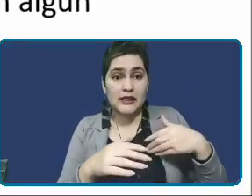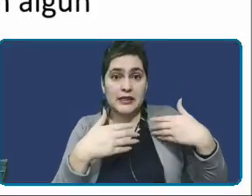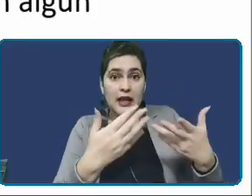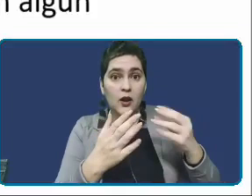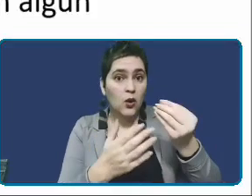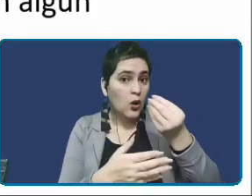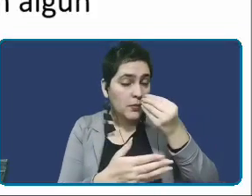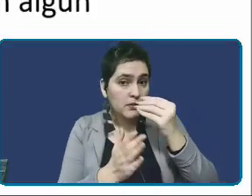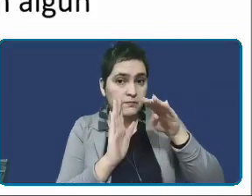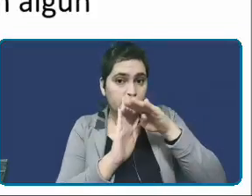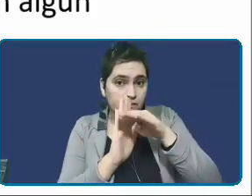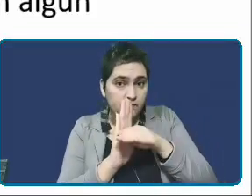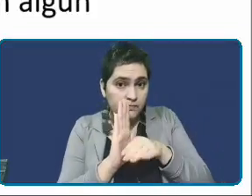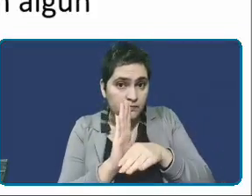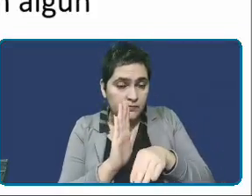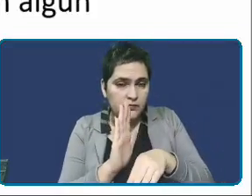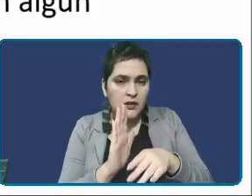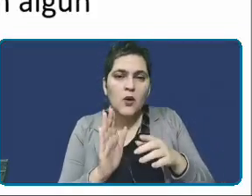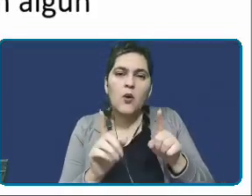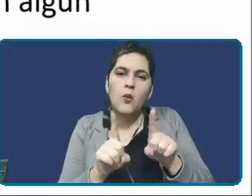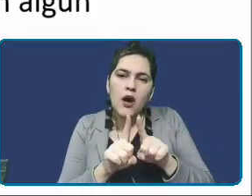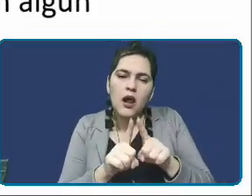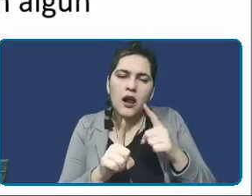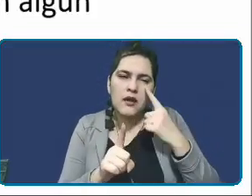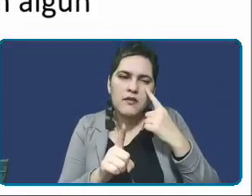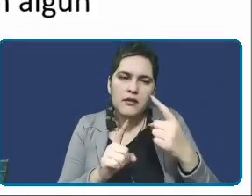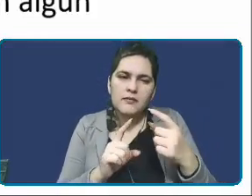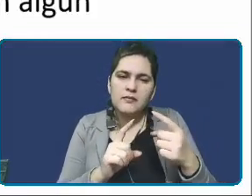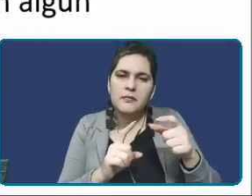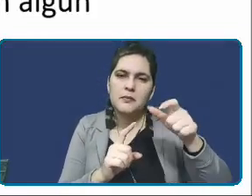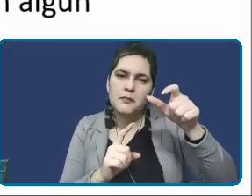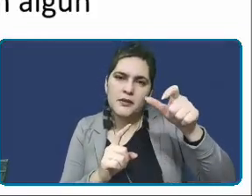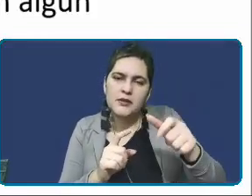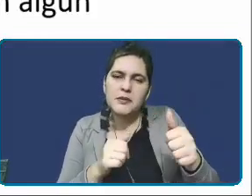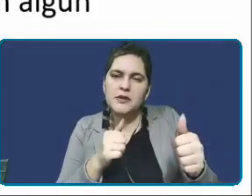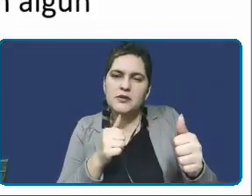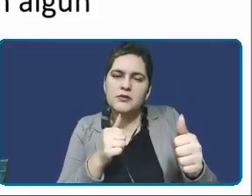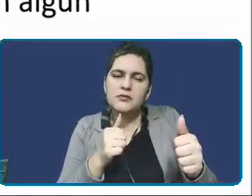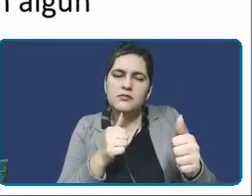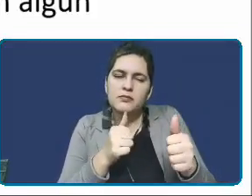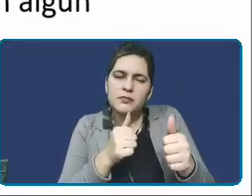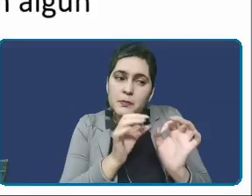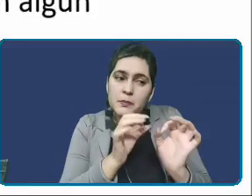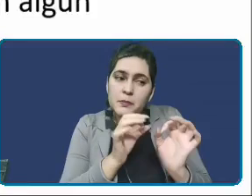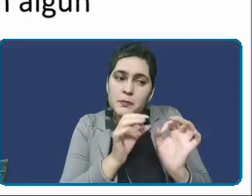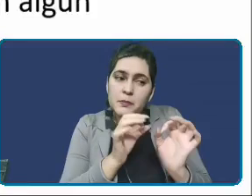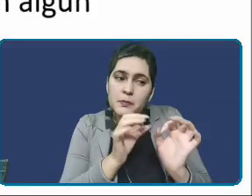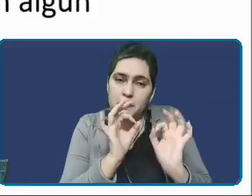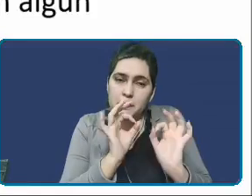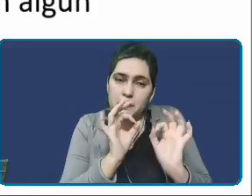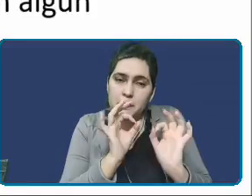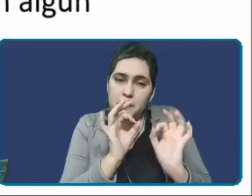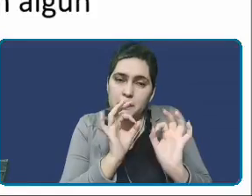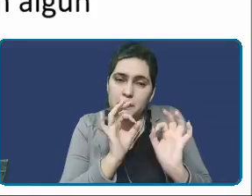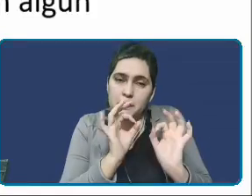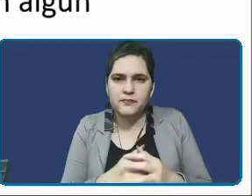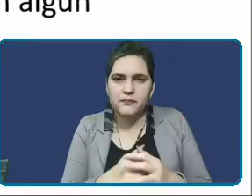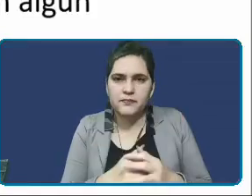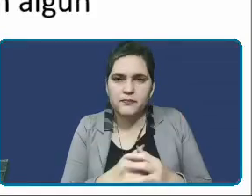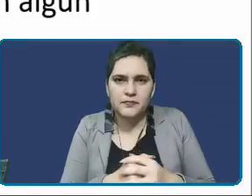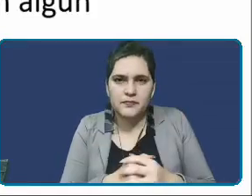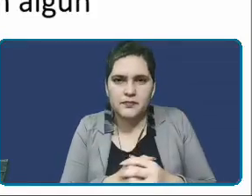diseñar intervenciones que sean compatibles con previos acercamientos que hayan sido efectivos. O sea, y acá